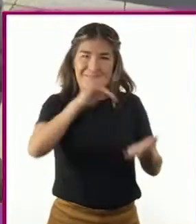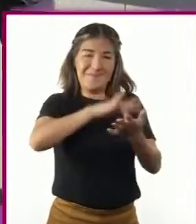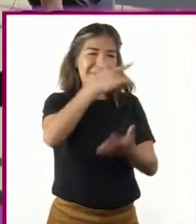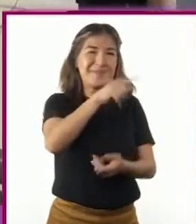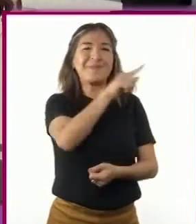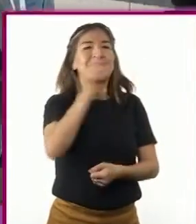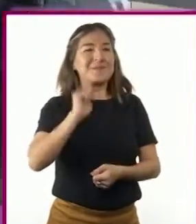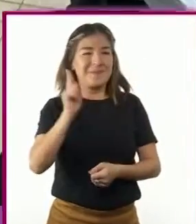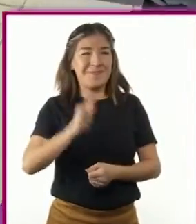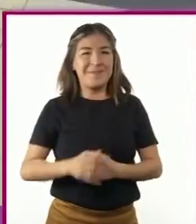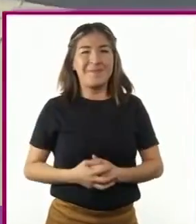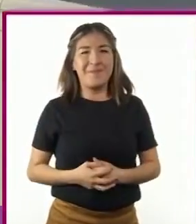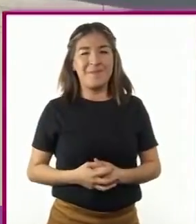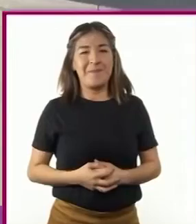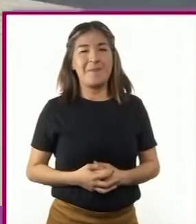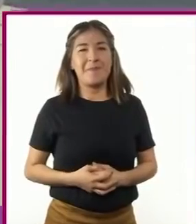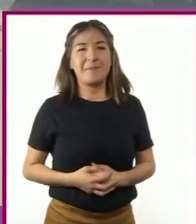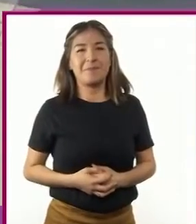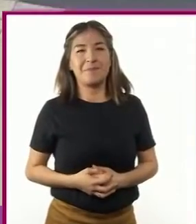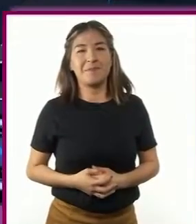Lali.